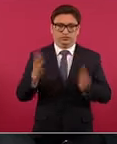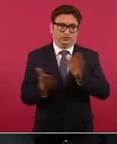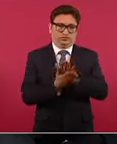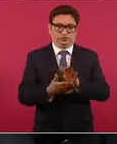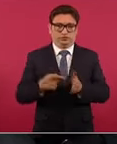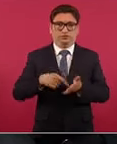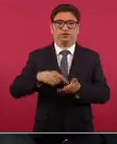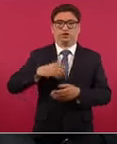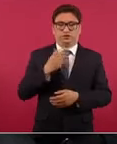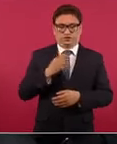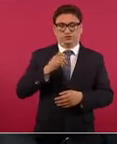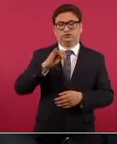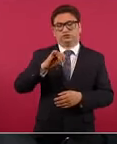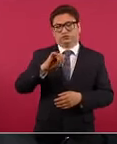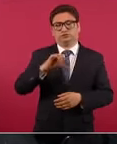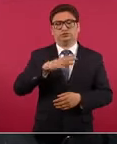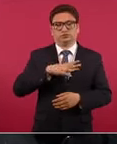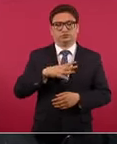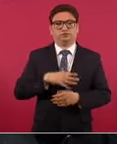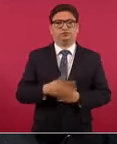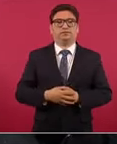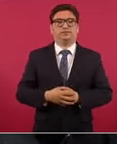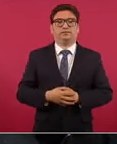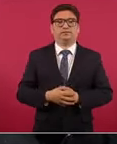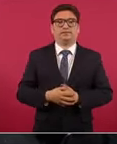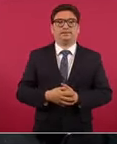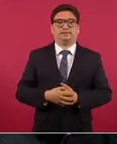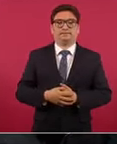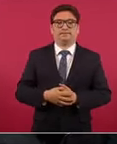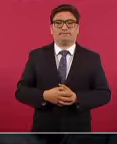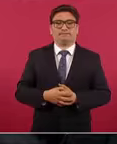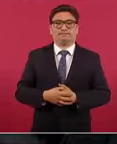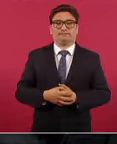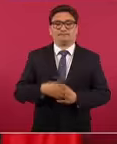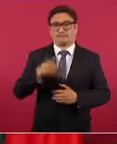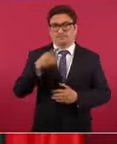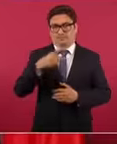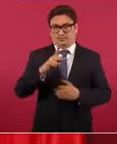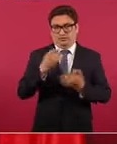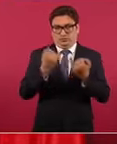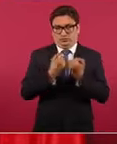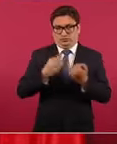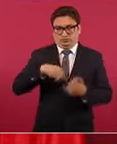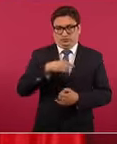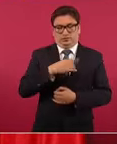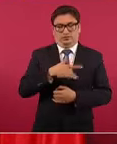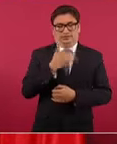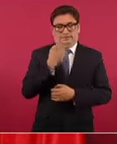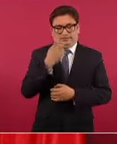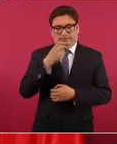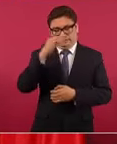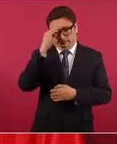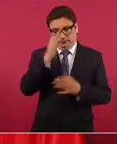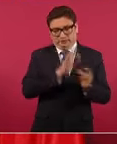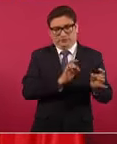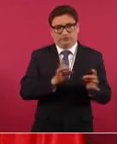sin gel y hay que hablar pero dijo este tomar en cuenta eso no